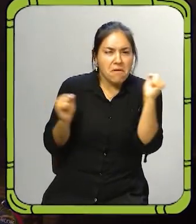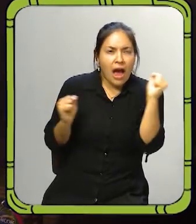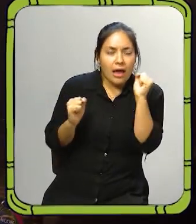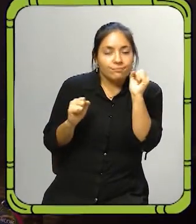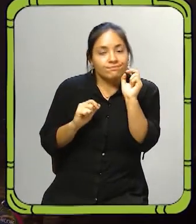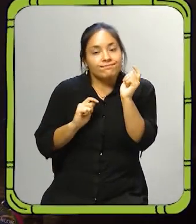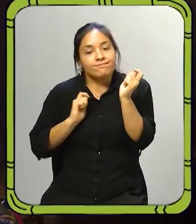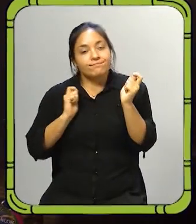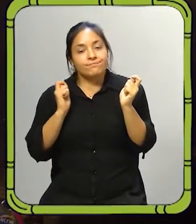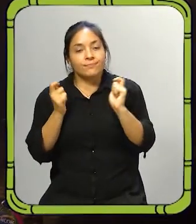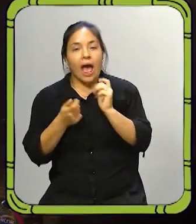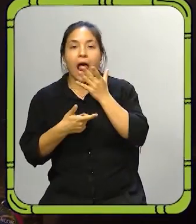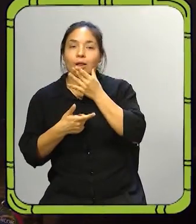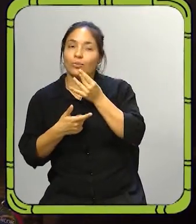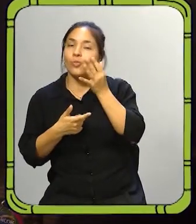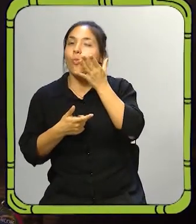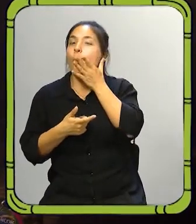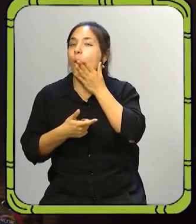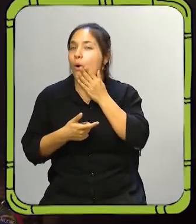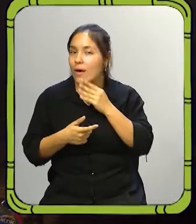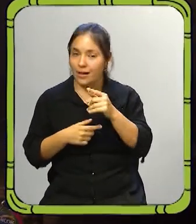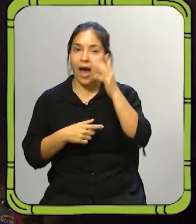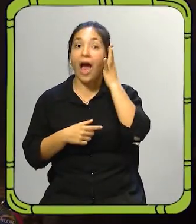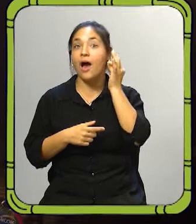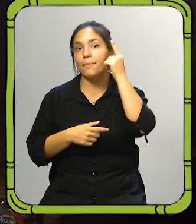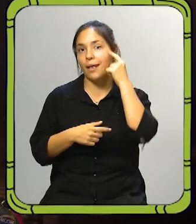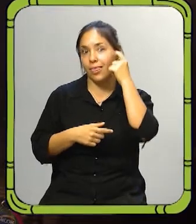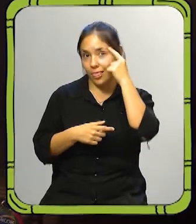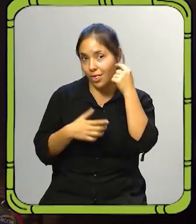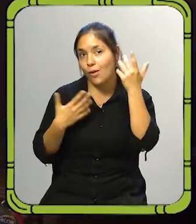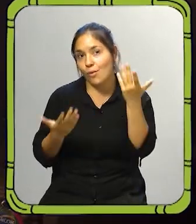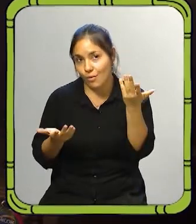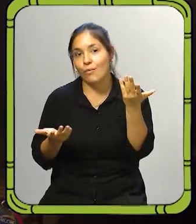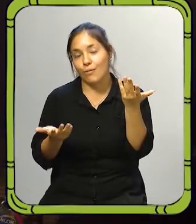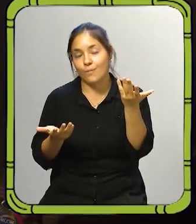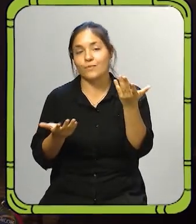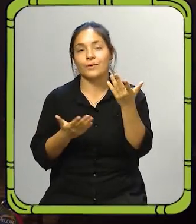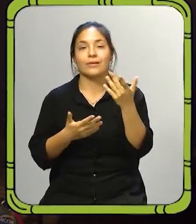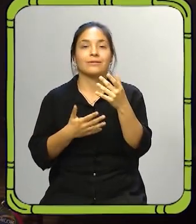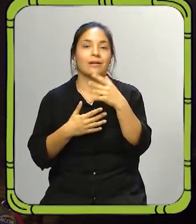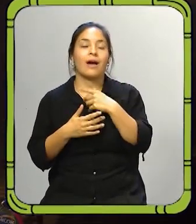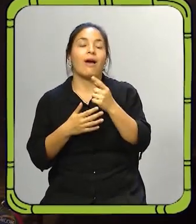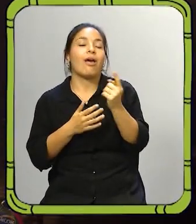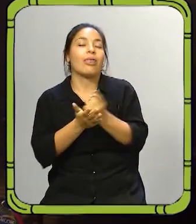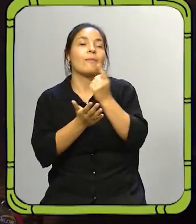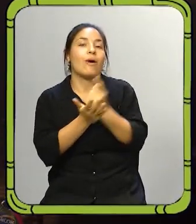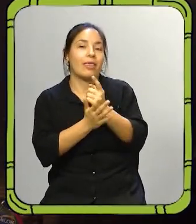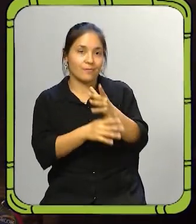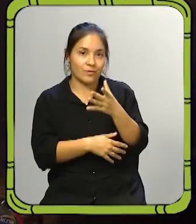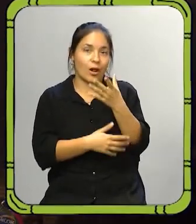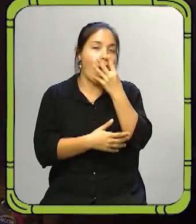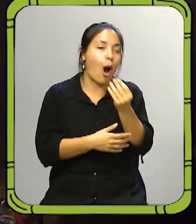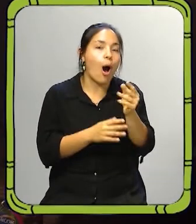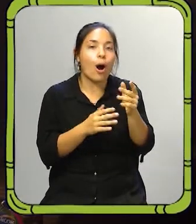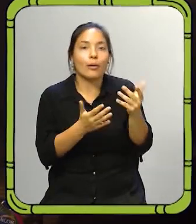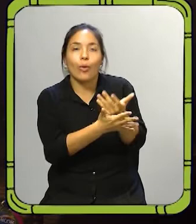buena. Sí. Pues aprendió. Aprendió un poco, claro, porque no podés andar haciéndole daño a los lobitos. ¿Qué te hicieron? Este fue el cuento de la